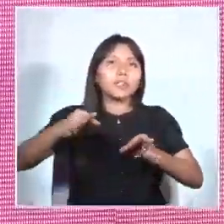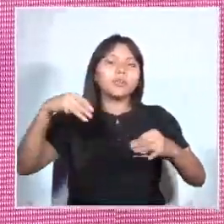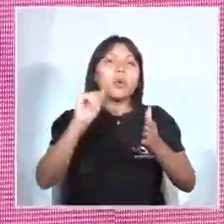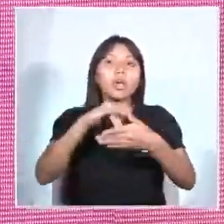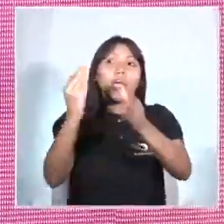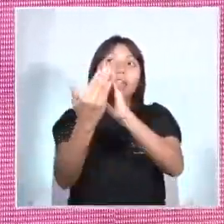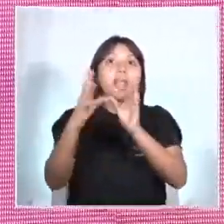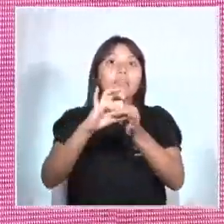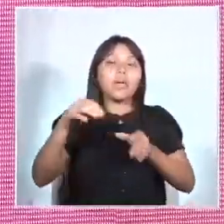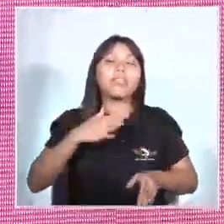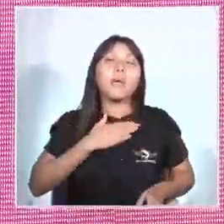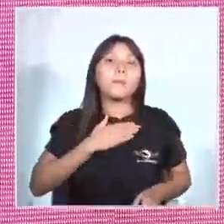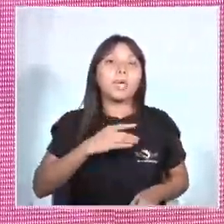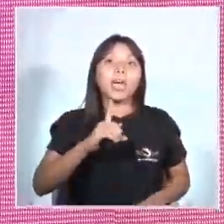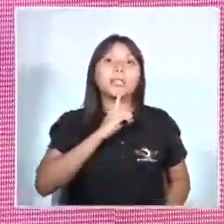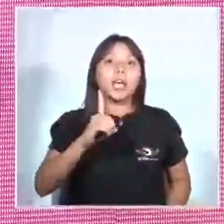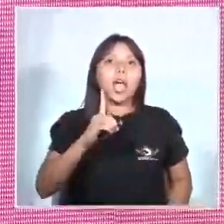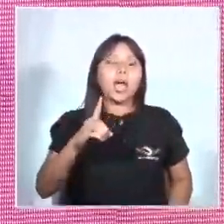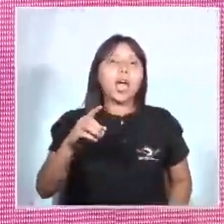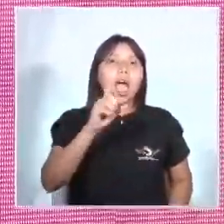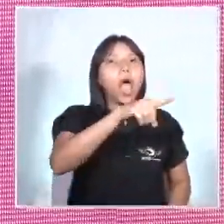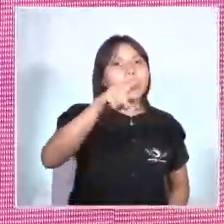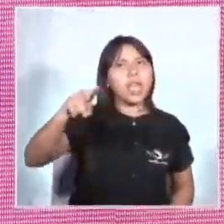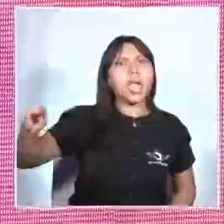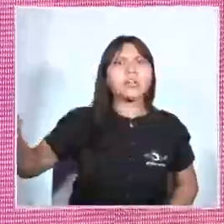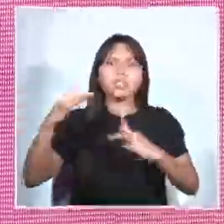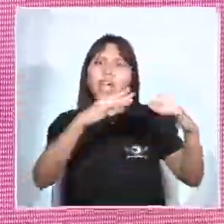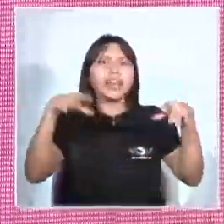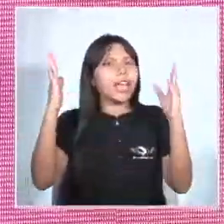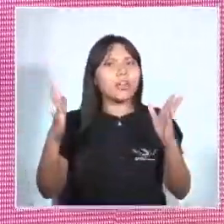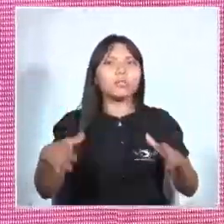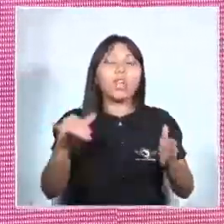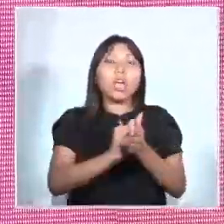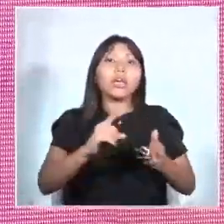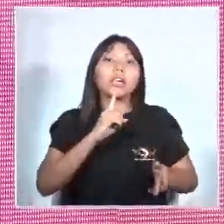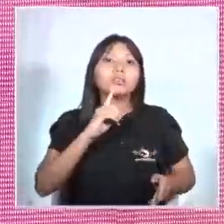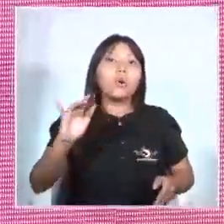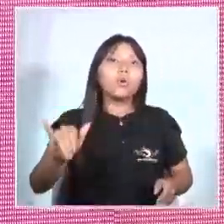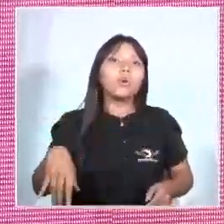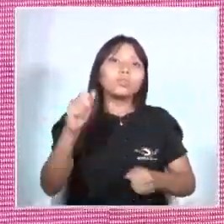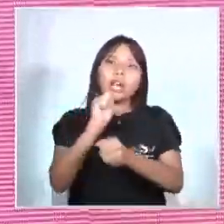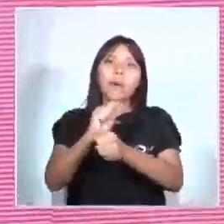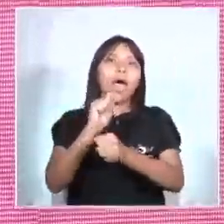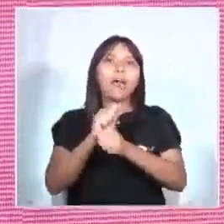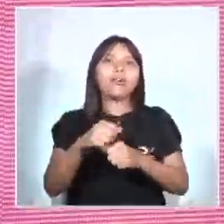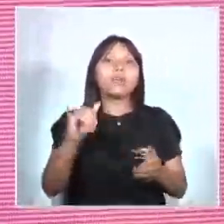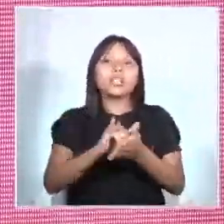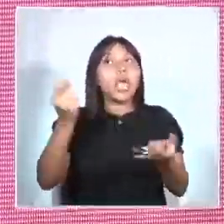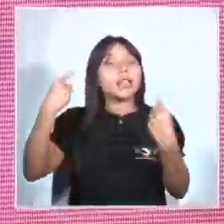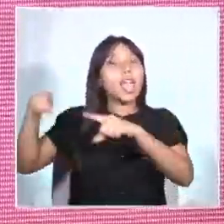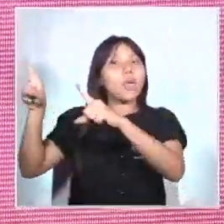delante de mí están aquellos guerreros, guerreras, que son los obreros que